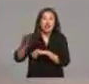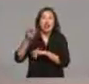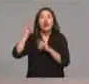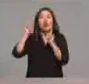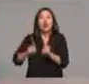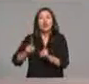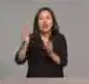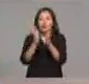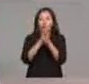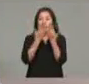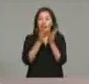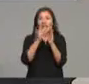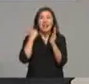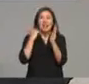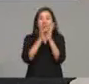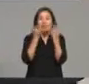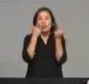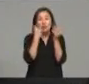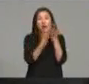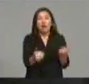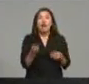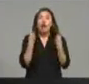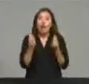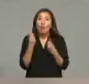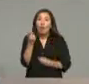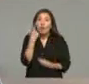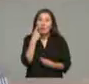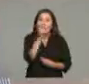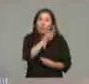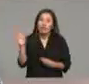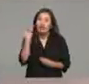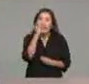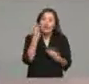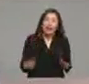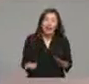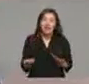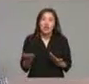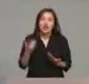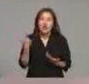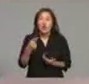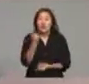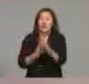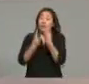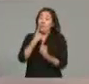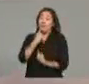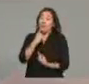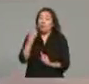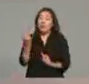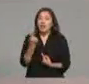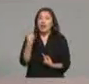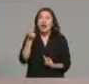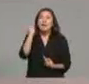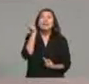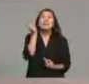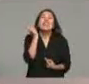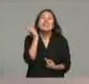está con el libro doctor cómo hacemos para vivir hay veces que no me debieron preguntar a mí habría que preguntarle